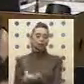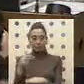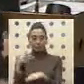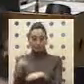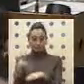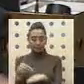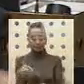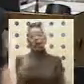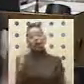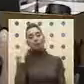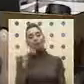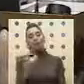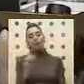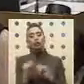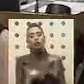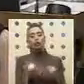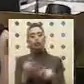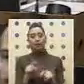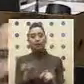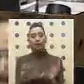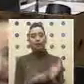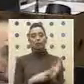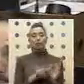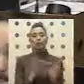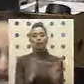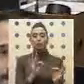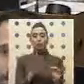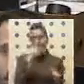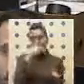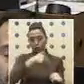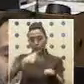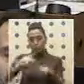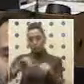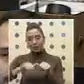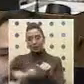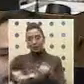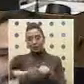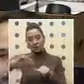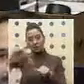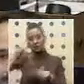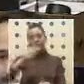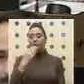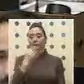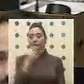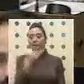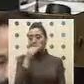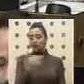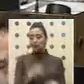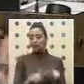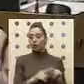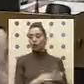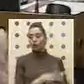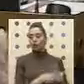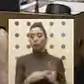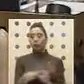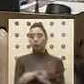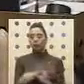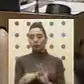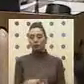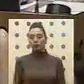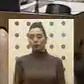Pero cuando se defiende la permanencia del impuesto específico a los combustibles, señor presidente, también se arguyen otras razones,